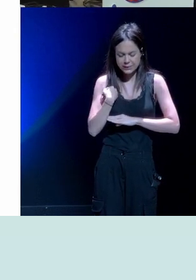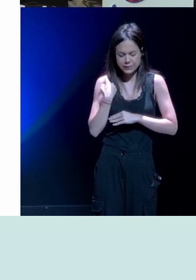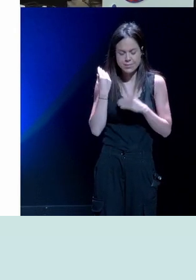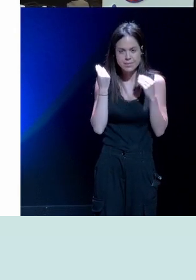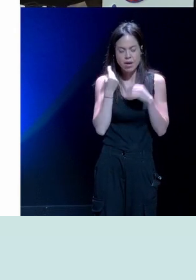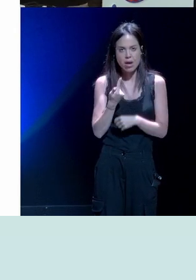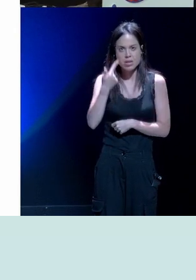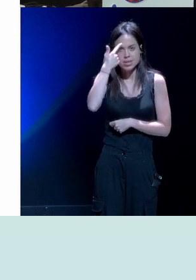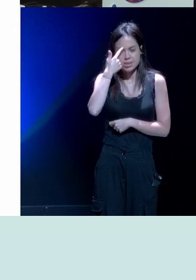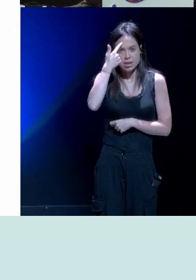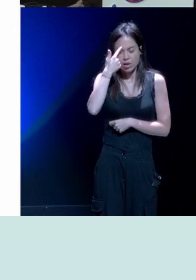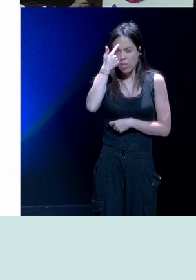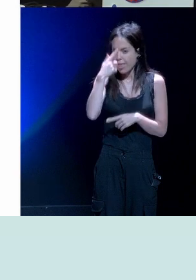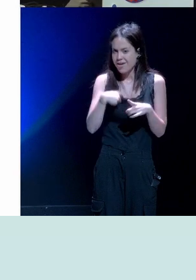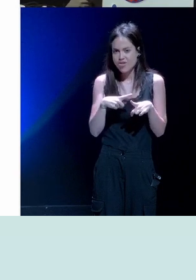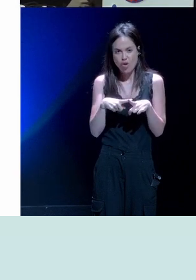son fundamentales.